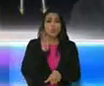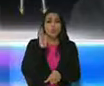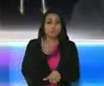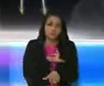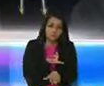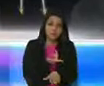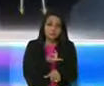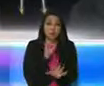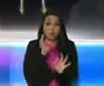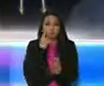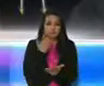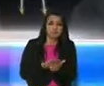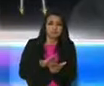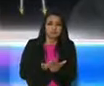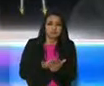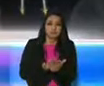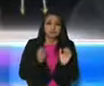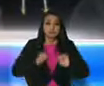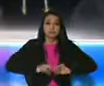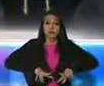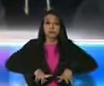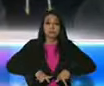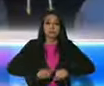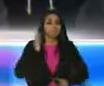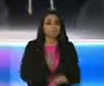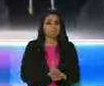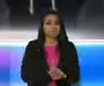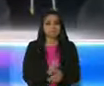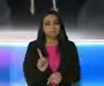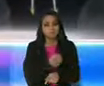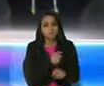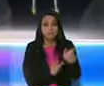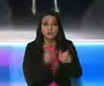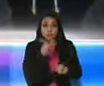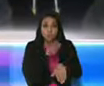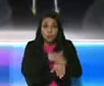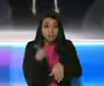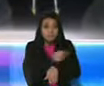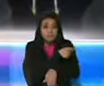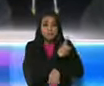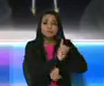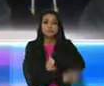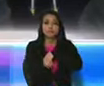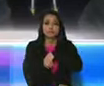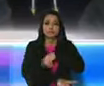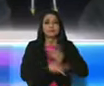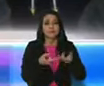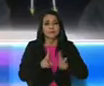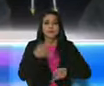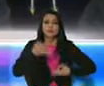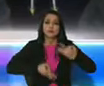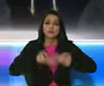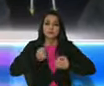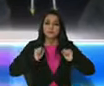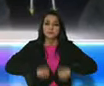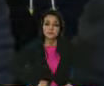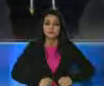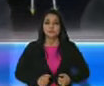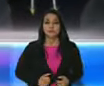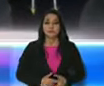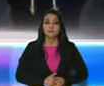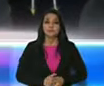a permitir que estos actos de corrupción sean sometidos a juicio y sus partícipes llevados ante la